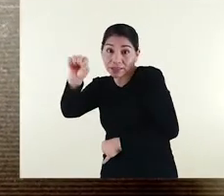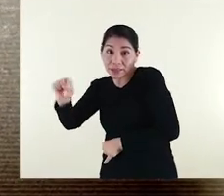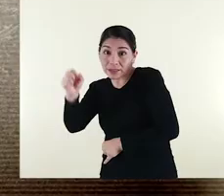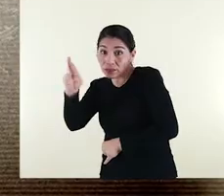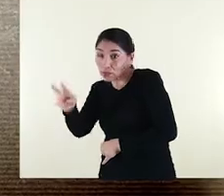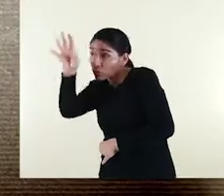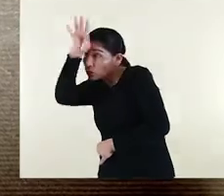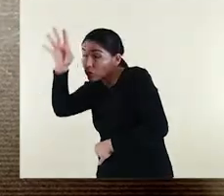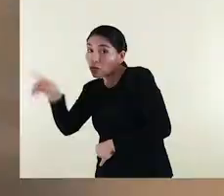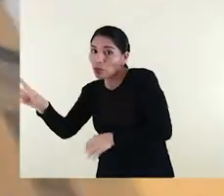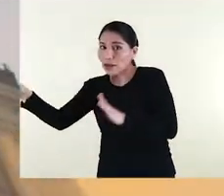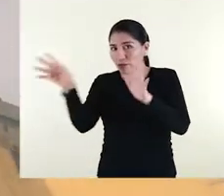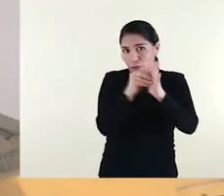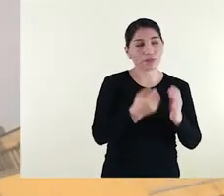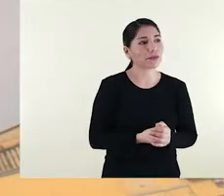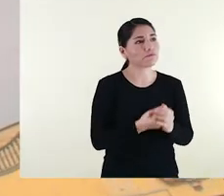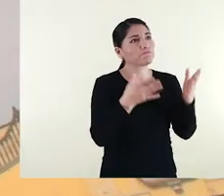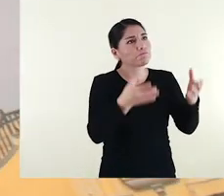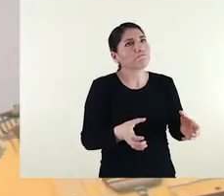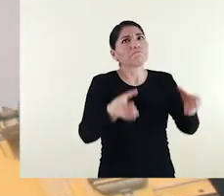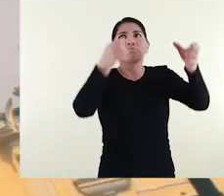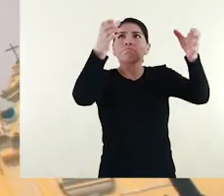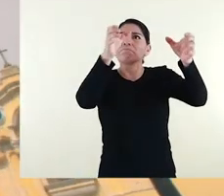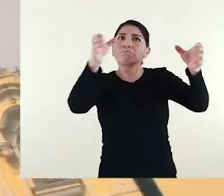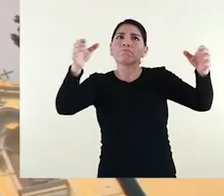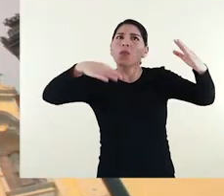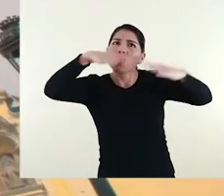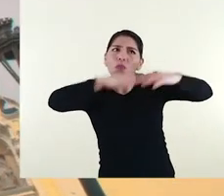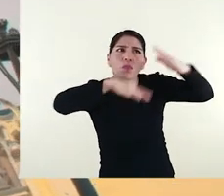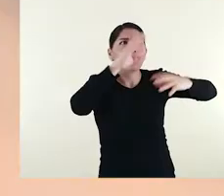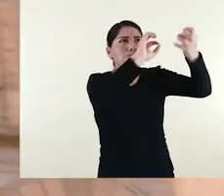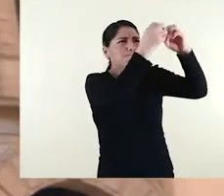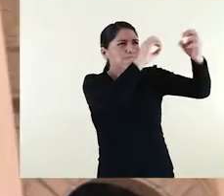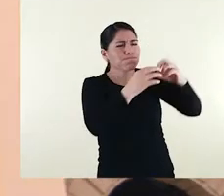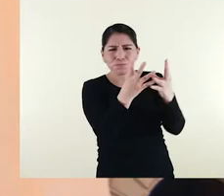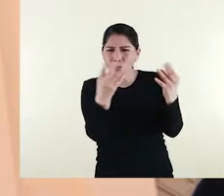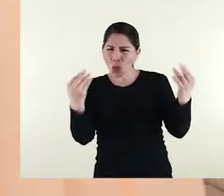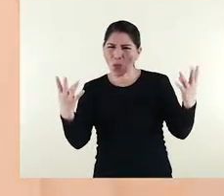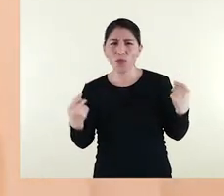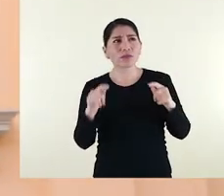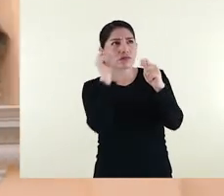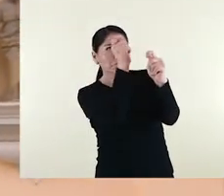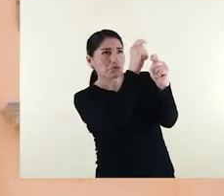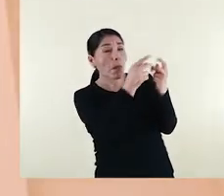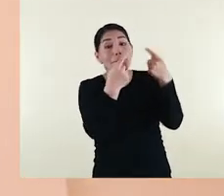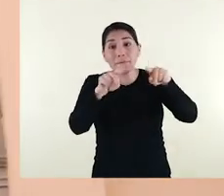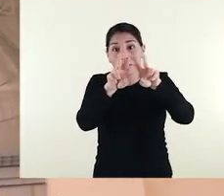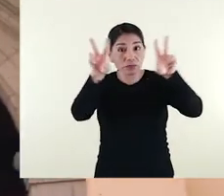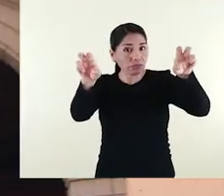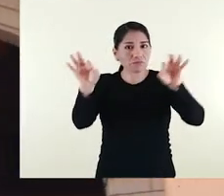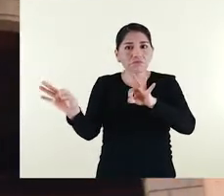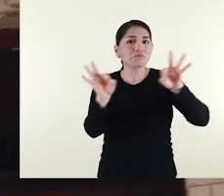casa matriz en Roma. La fachada y sus torres han tenido innumerables refacciones y reconstrucciones estilísticas, pero en